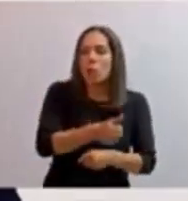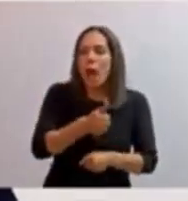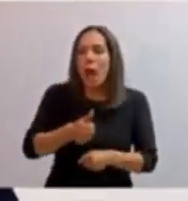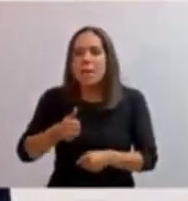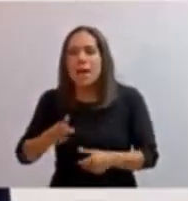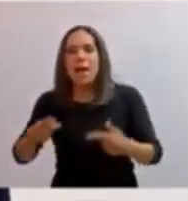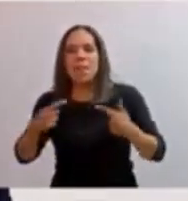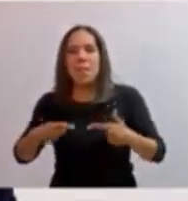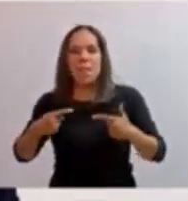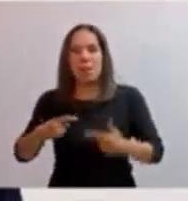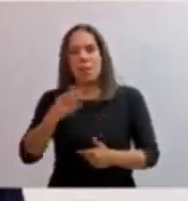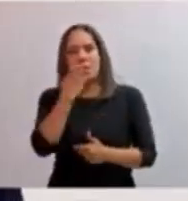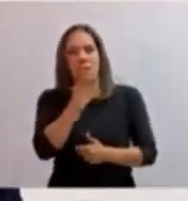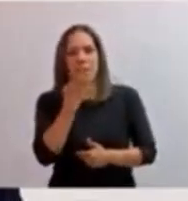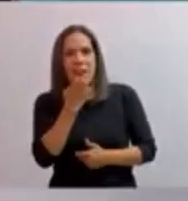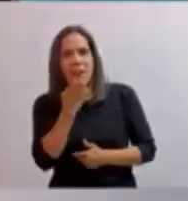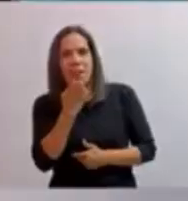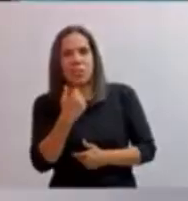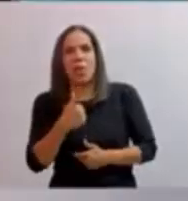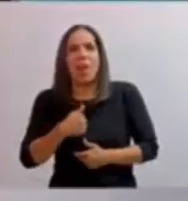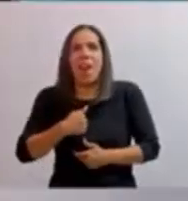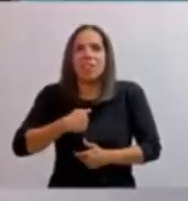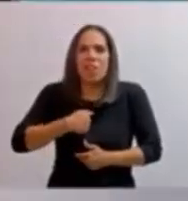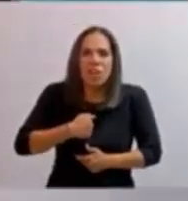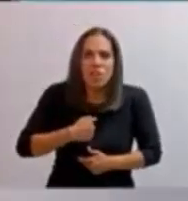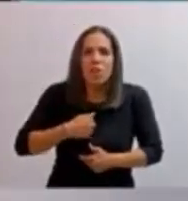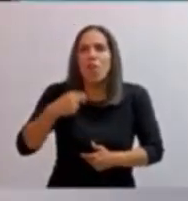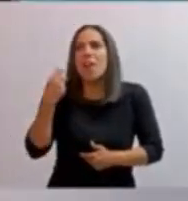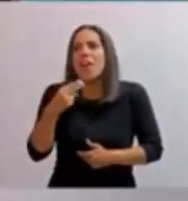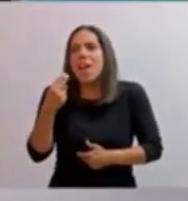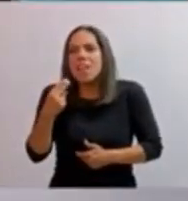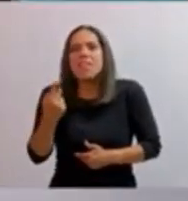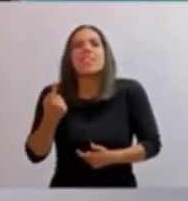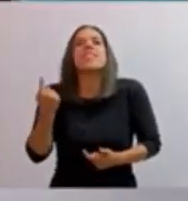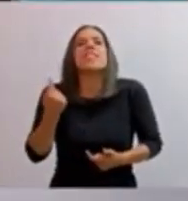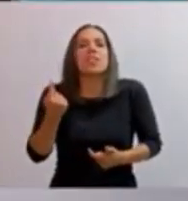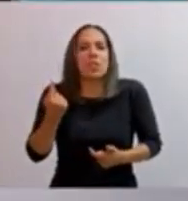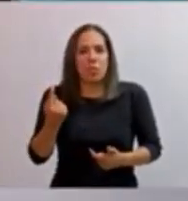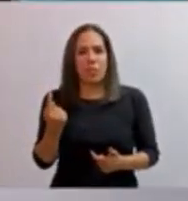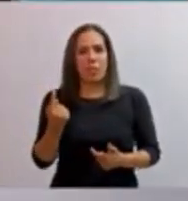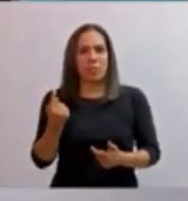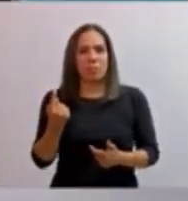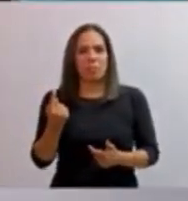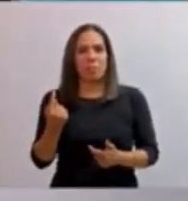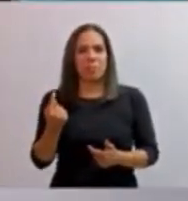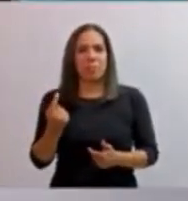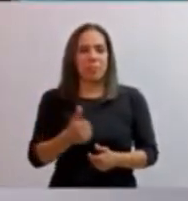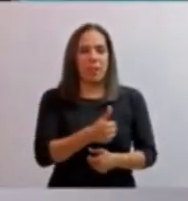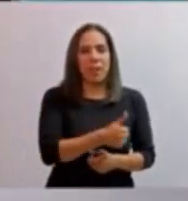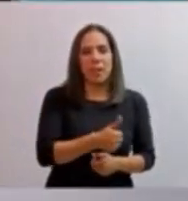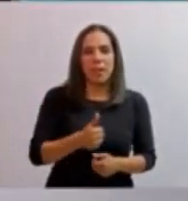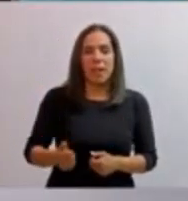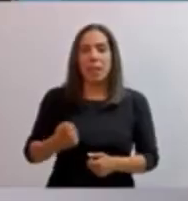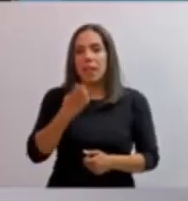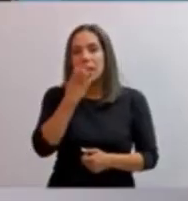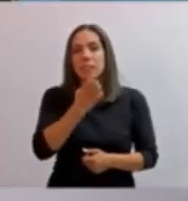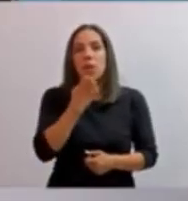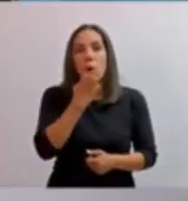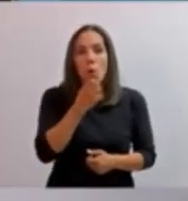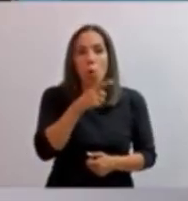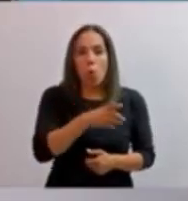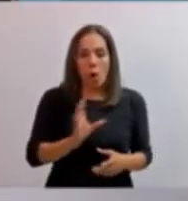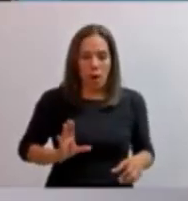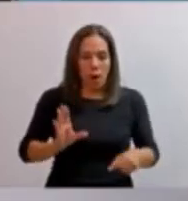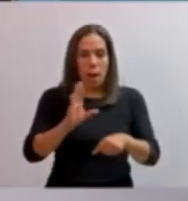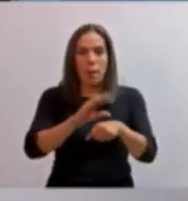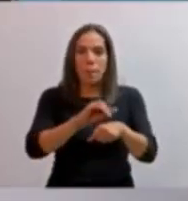generando, y de manera que se comparta entre las diferentes escuelas. Estamos construyendo consejos técnicos de las escuelas